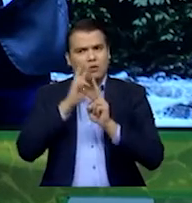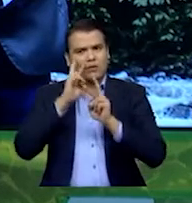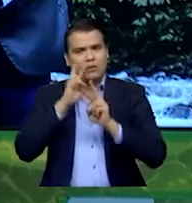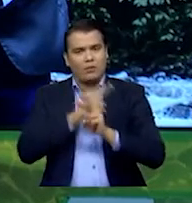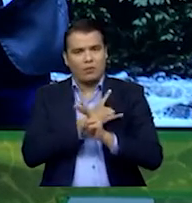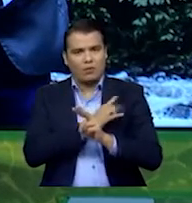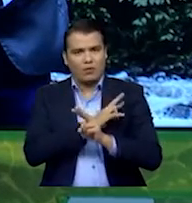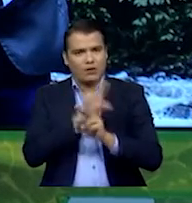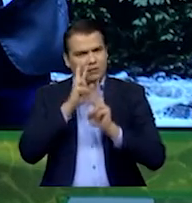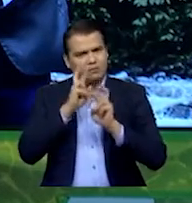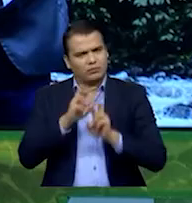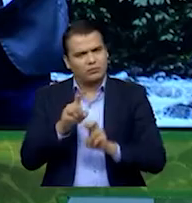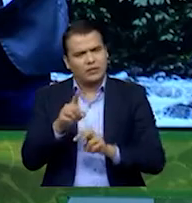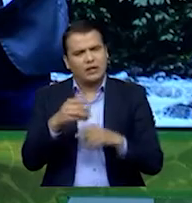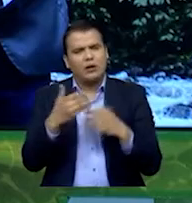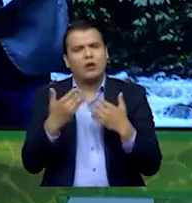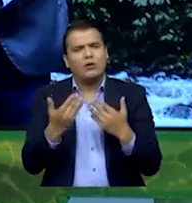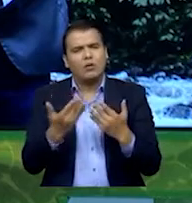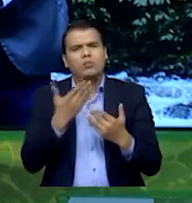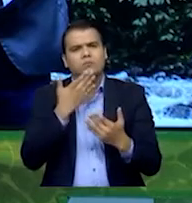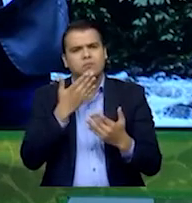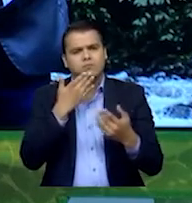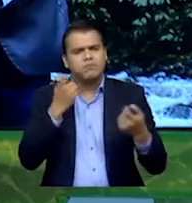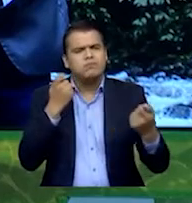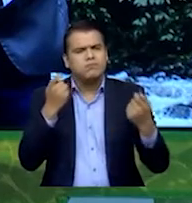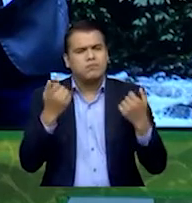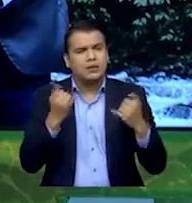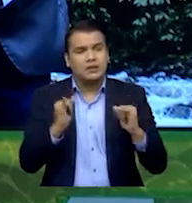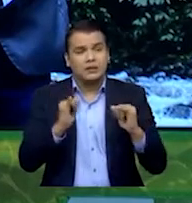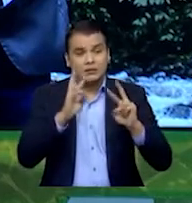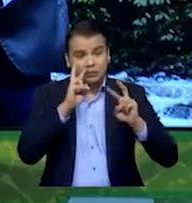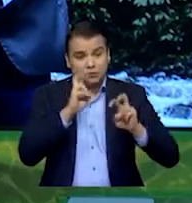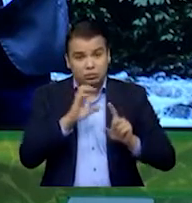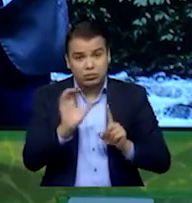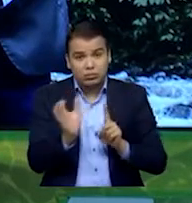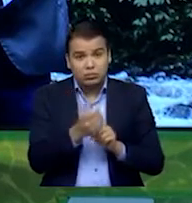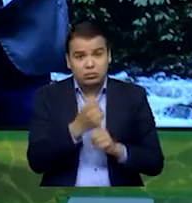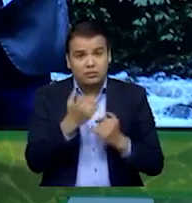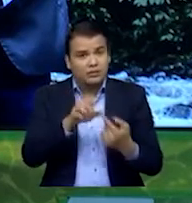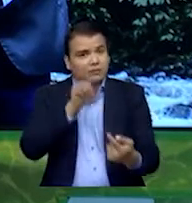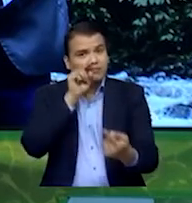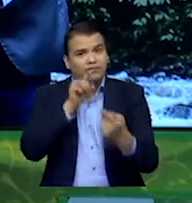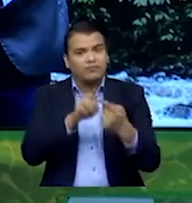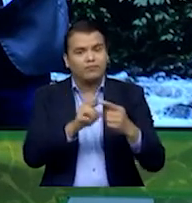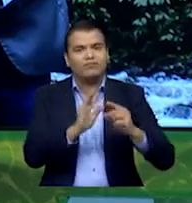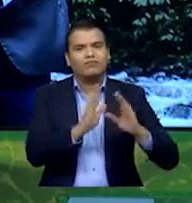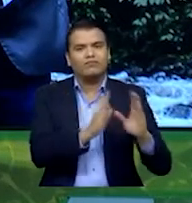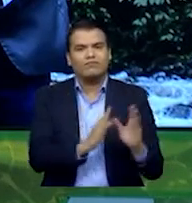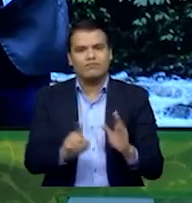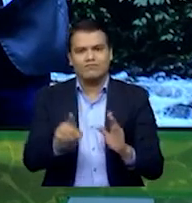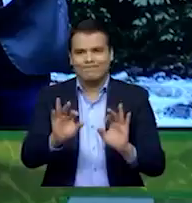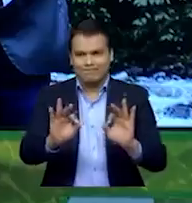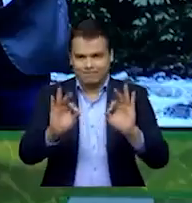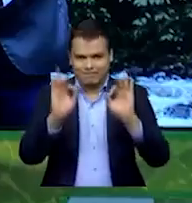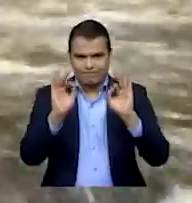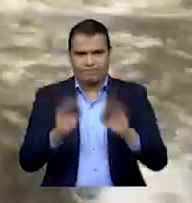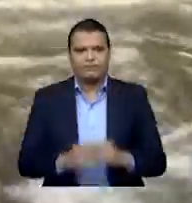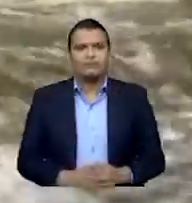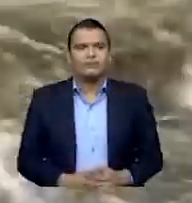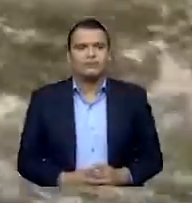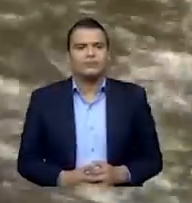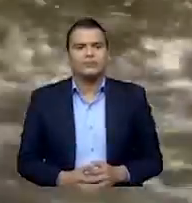de este popular sitio ecoturístico los resultados permitirán ordenar y planificar la actividad turística